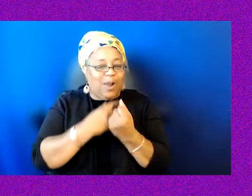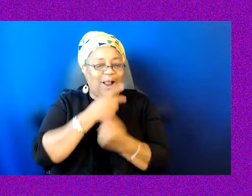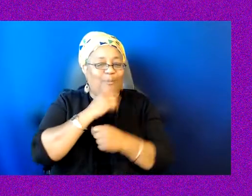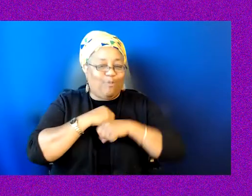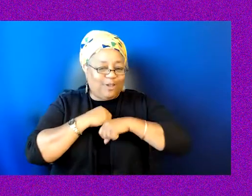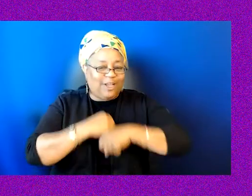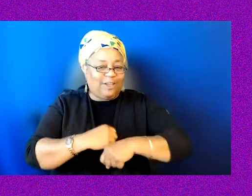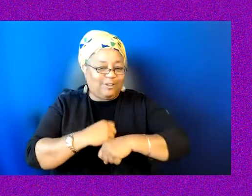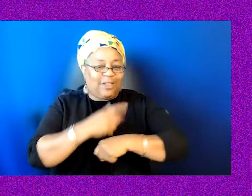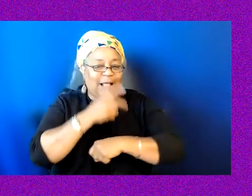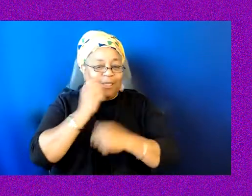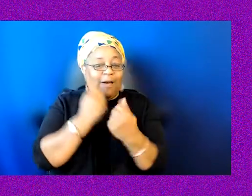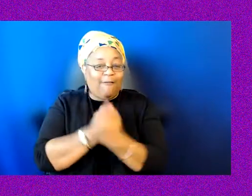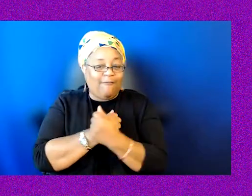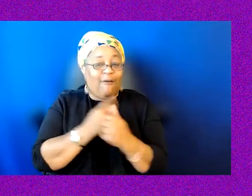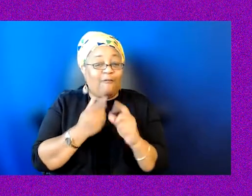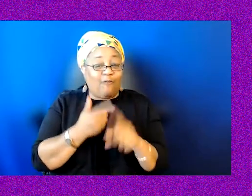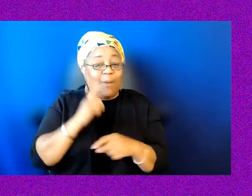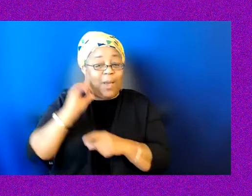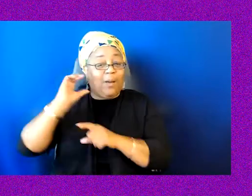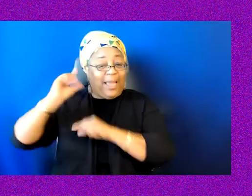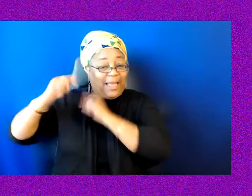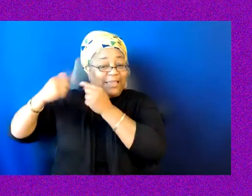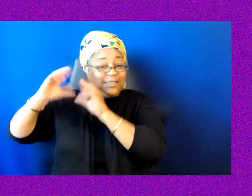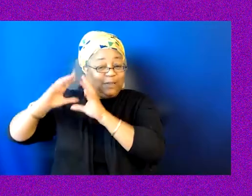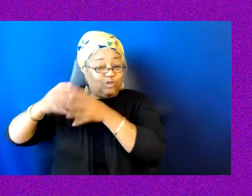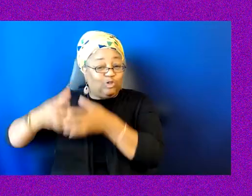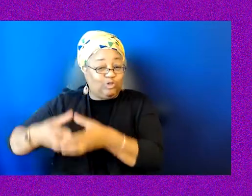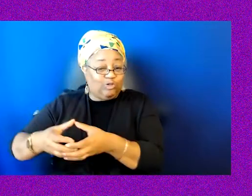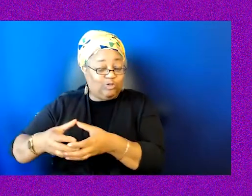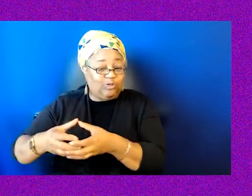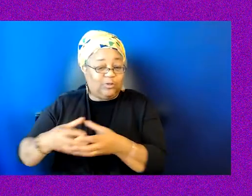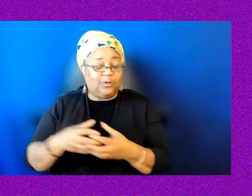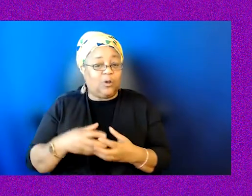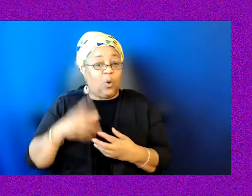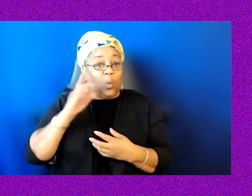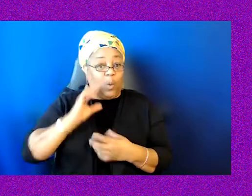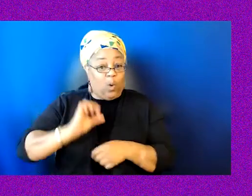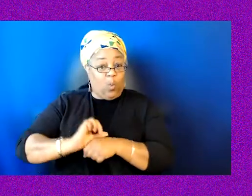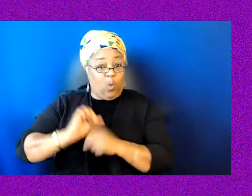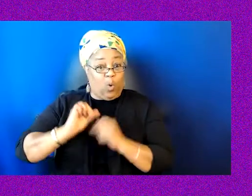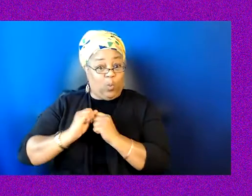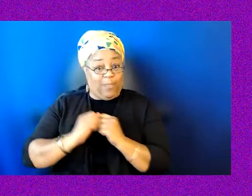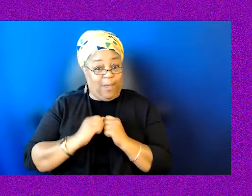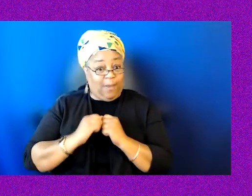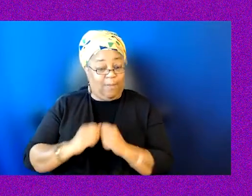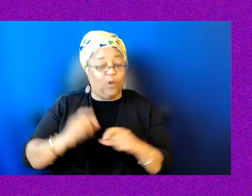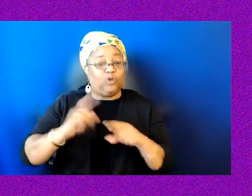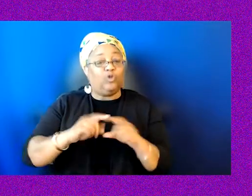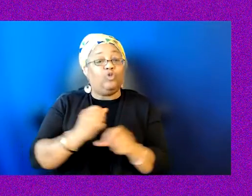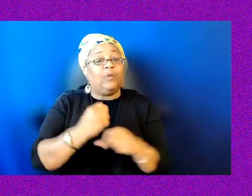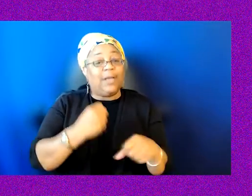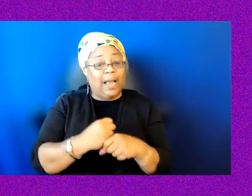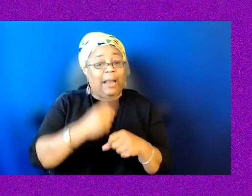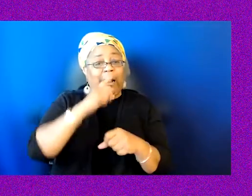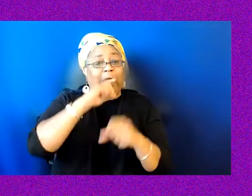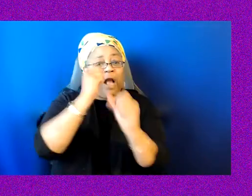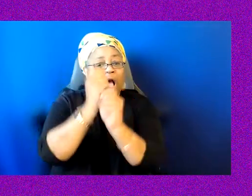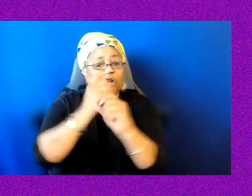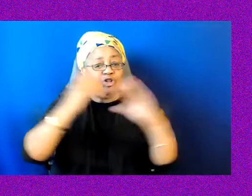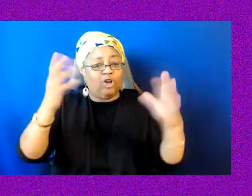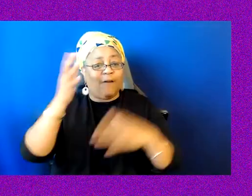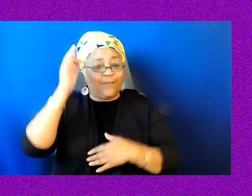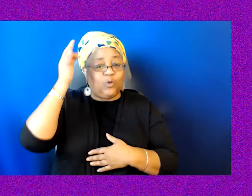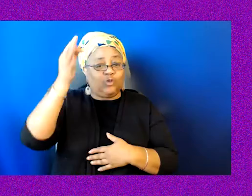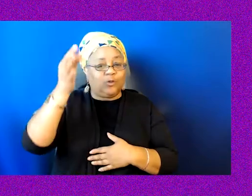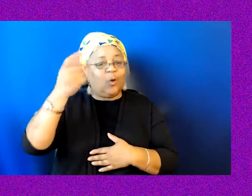en la protección, sabiduría y amor de nuestros antepasados. Comenzamos con ellos para crear y convocar